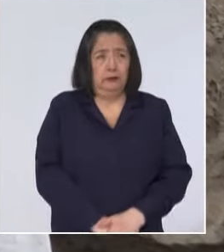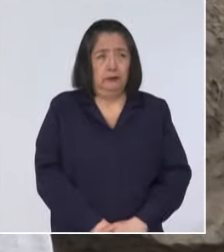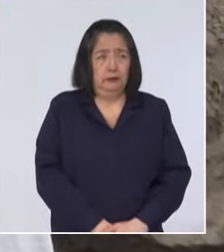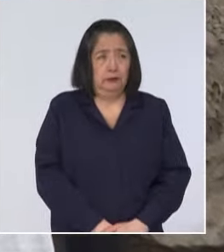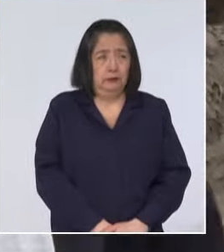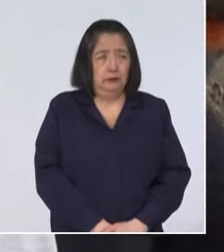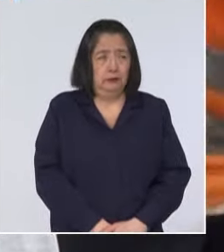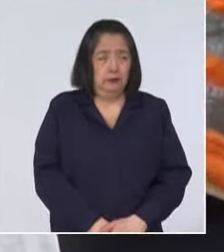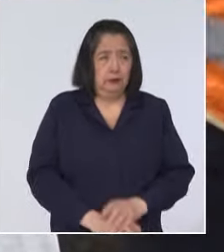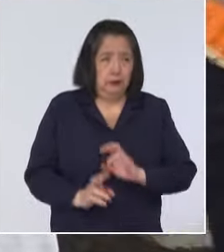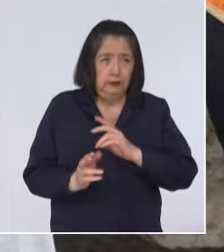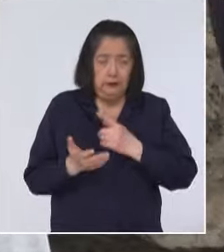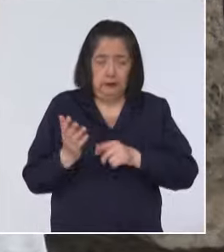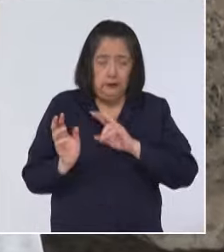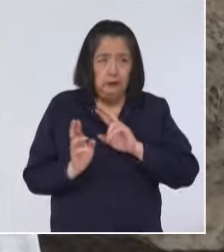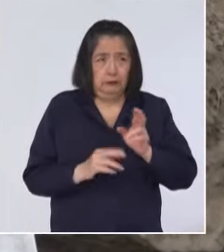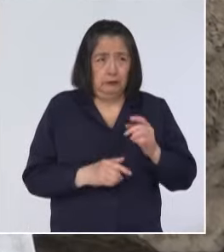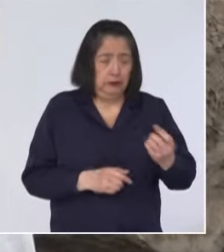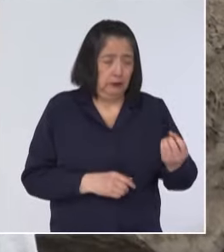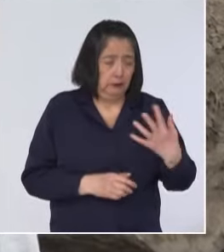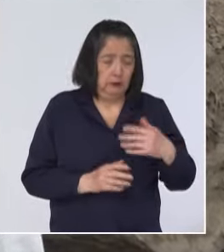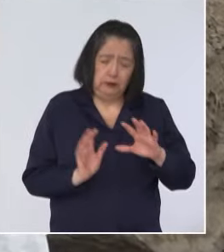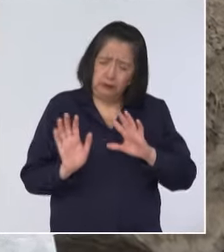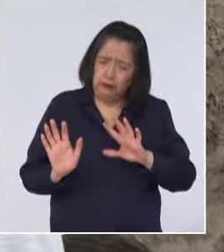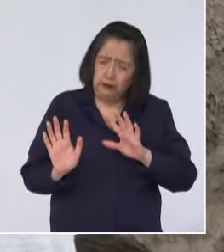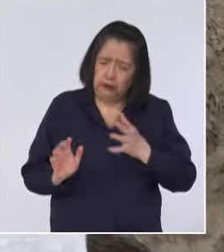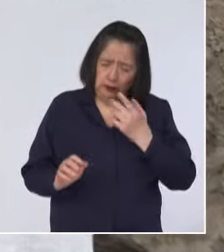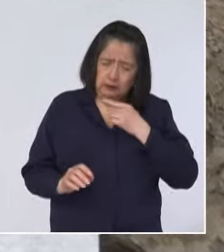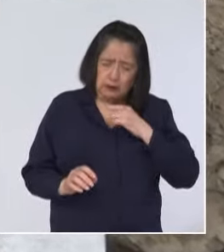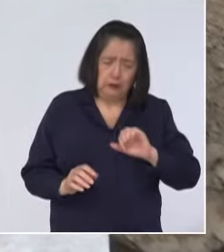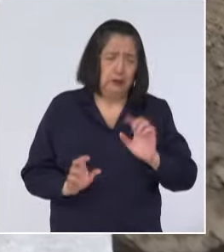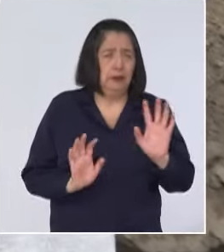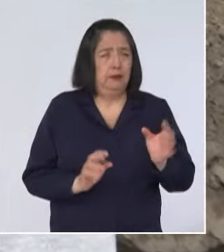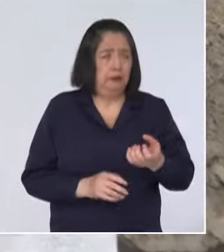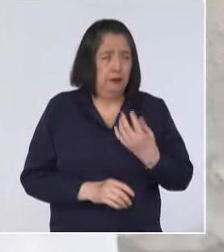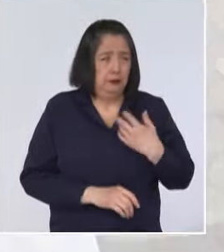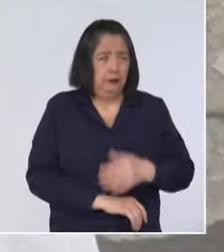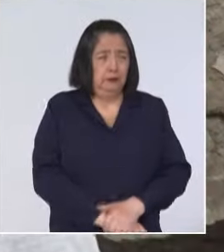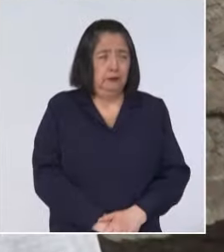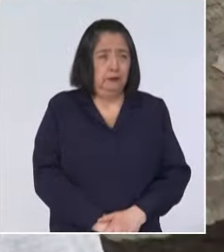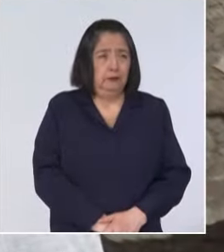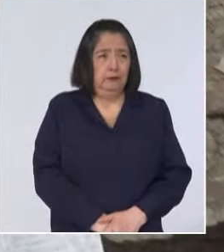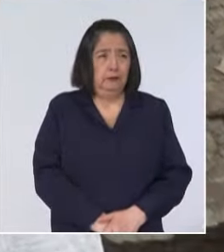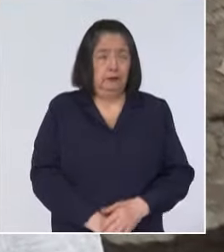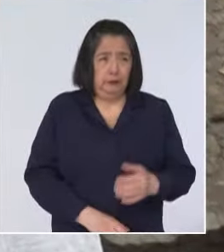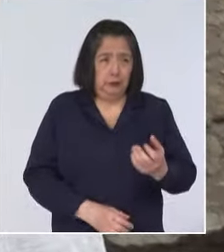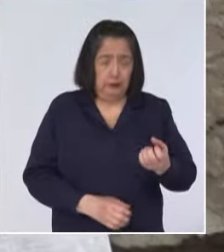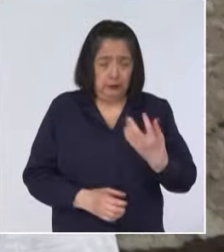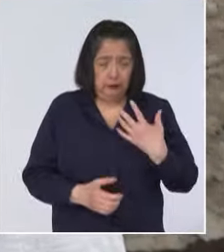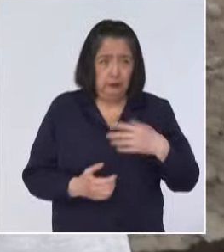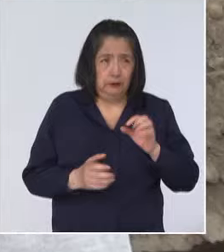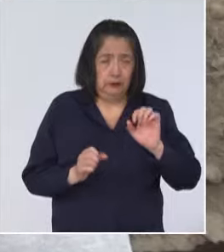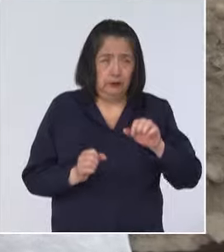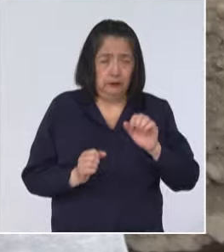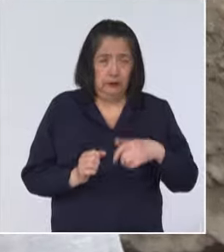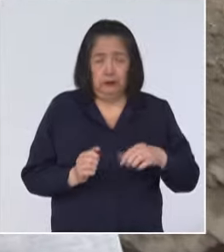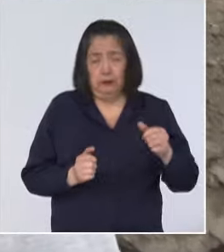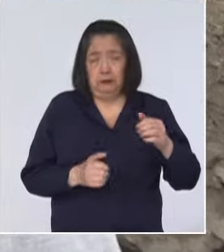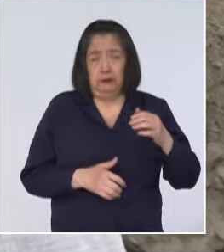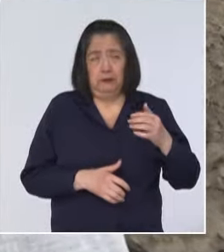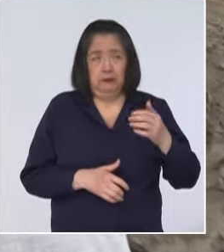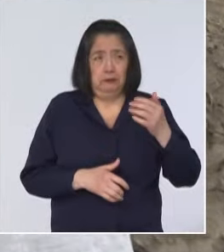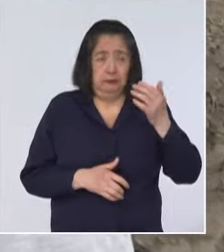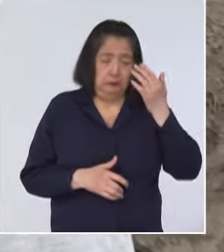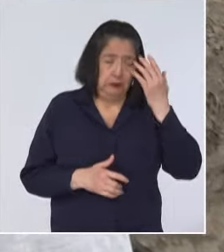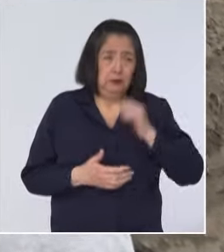¿Qué le respondió? Solamente me dijo ya, hija, nada más. Pero me habían dicho que estaba mal, nada más. Ya cuando